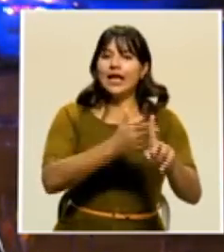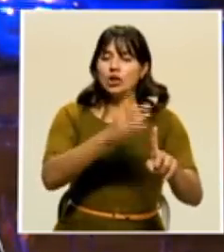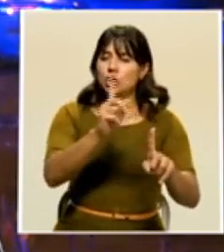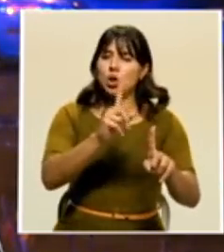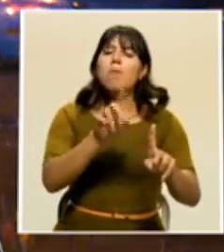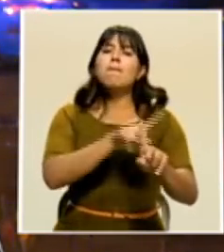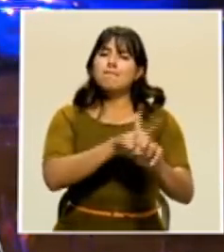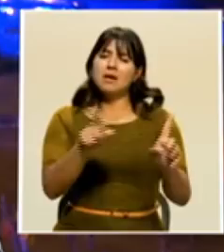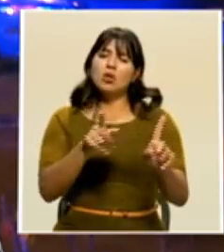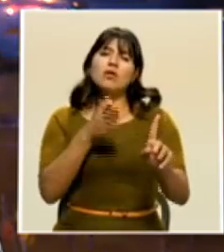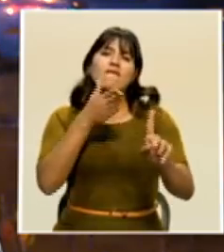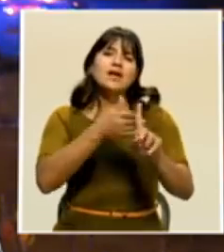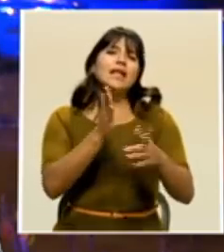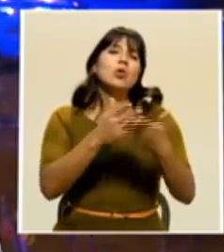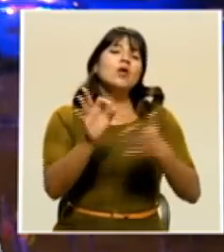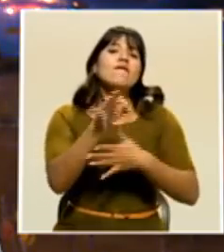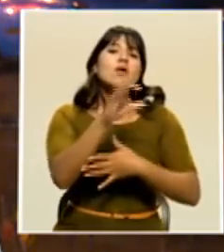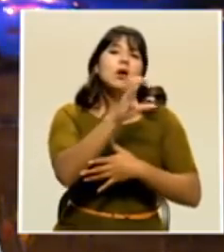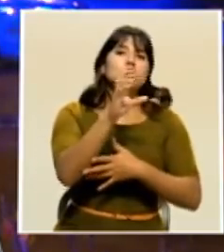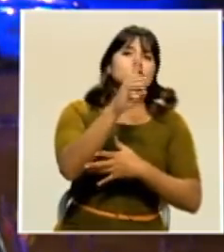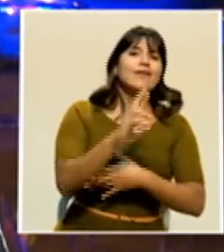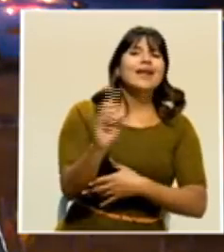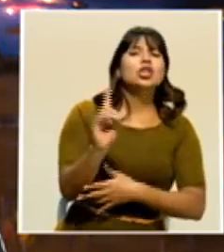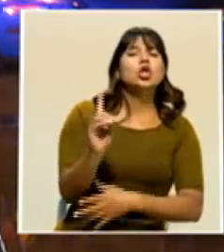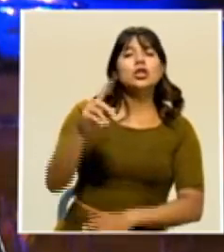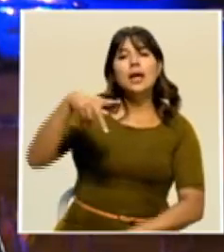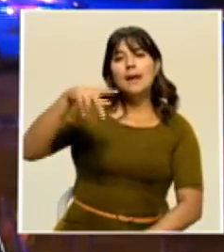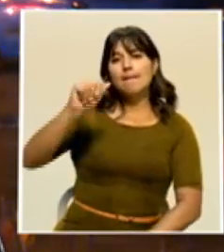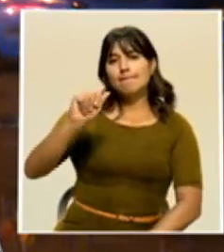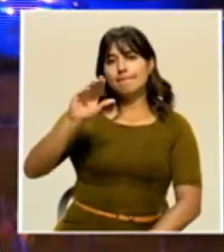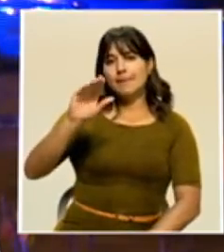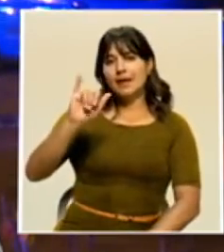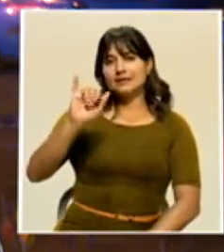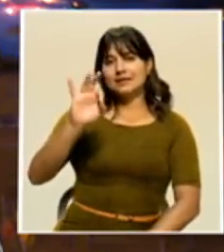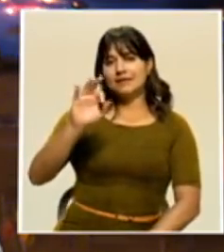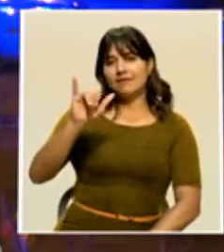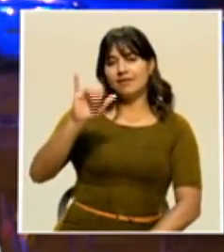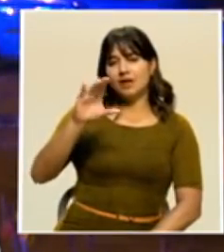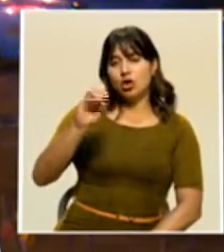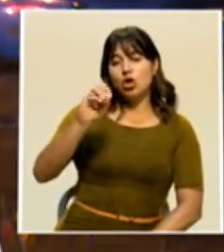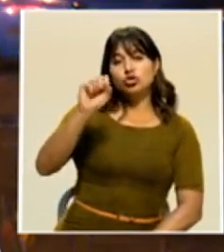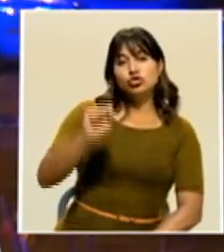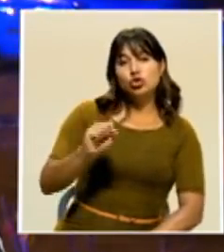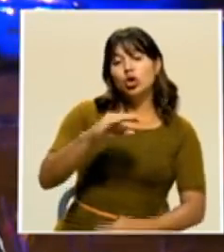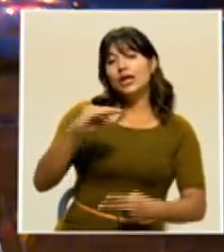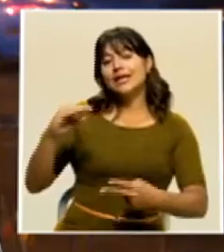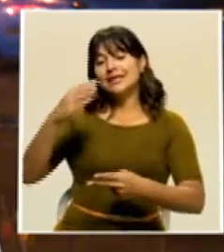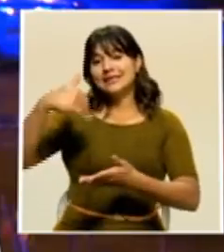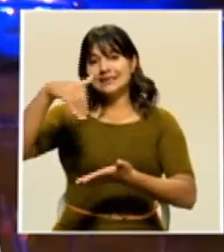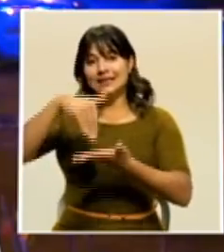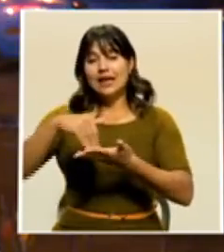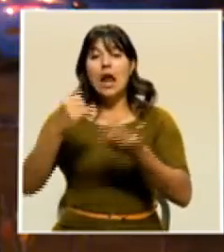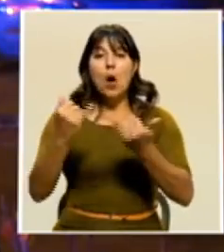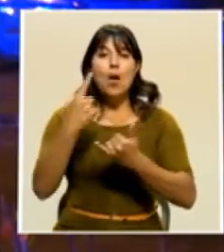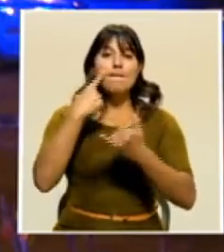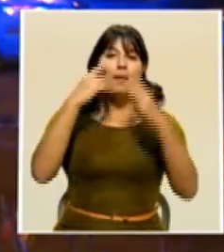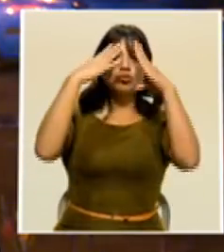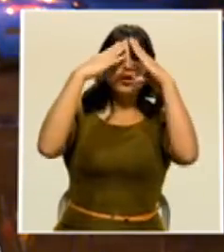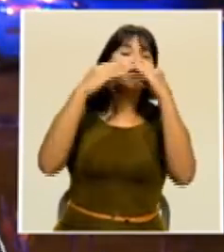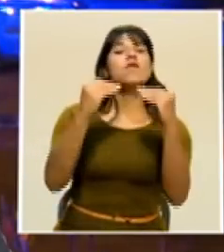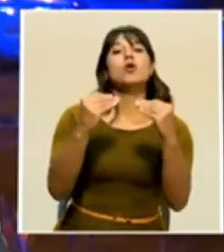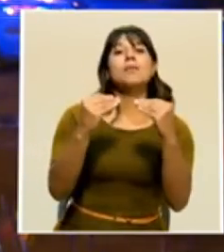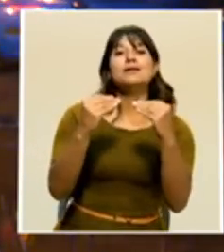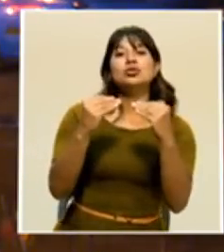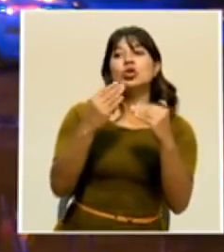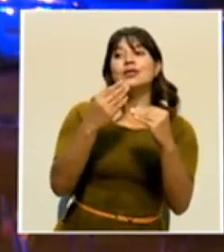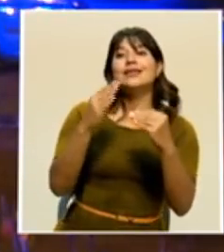sobre el Pacífico Sur y Pacífico Central. Veamos la siguiente información donde hemos preparado sobre las afectaciones en carreteras